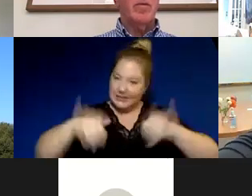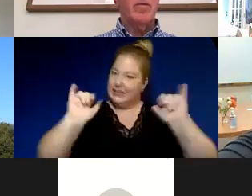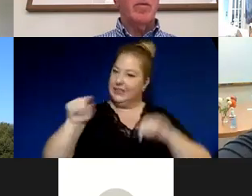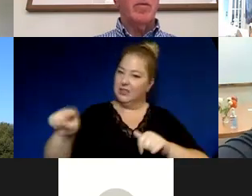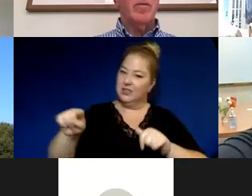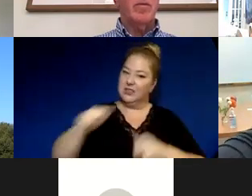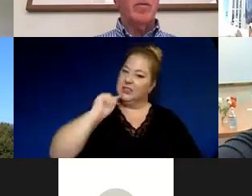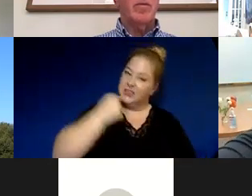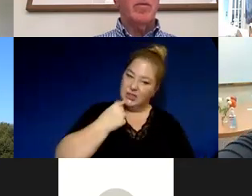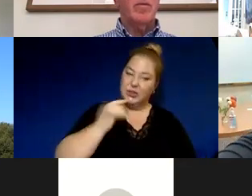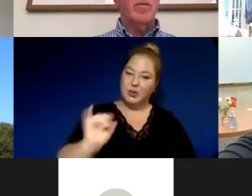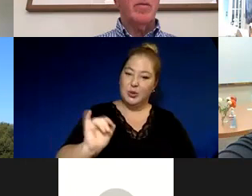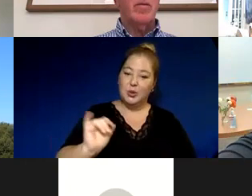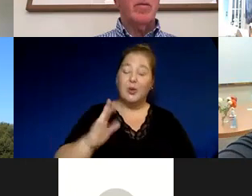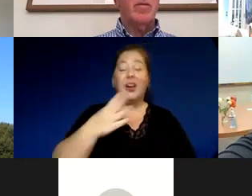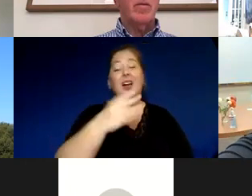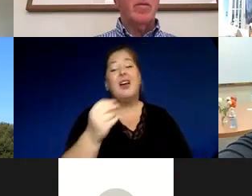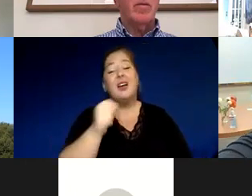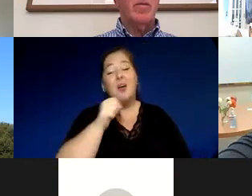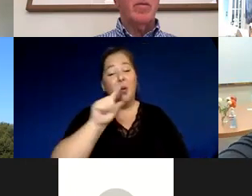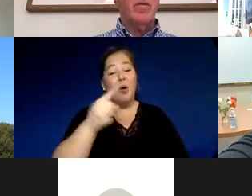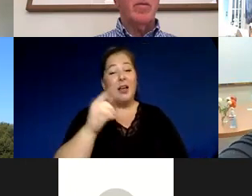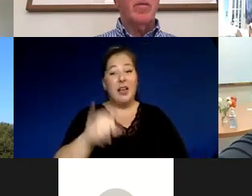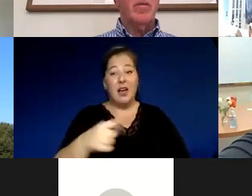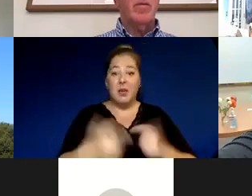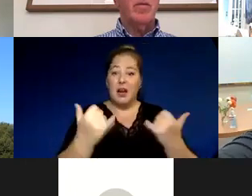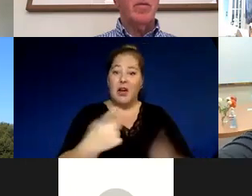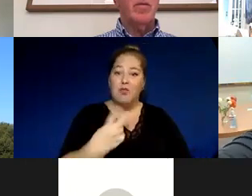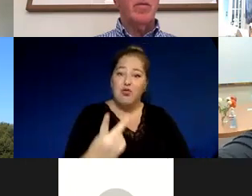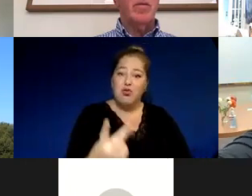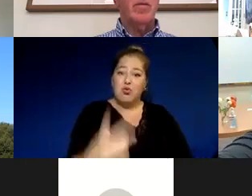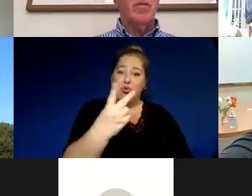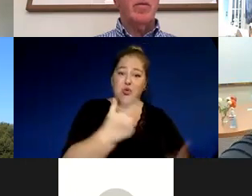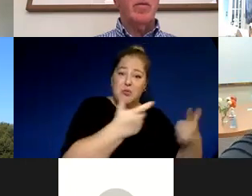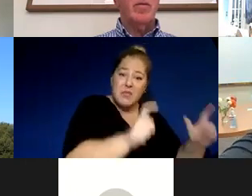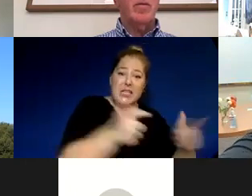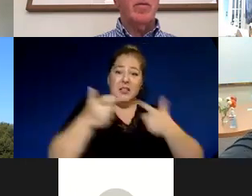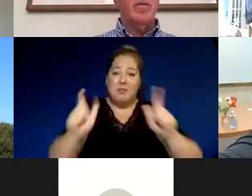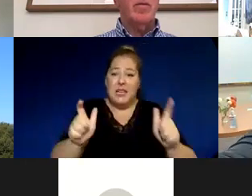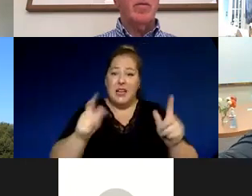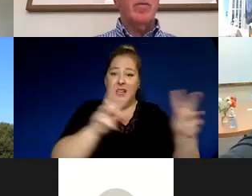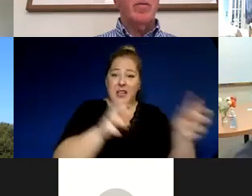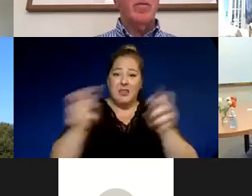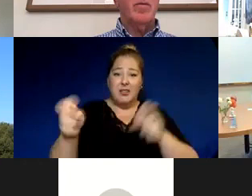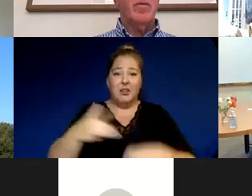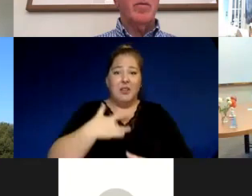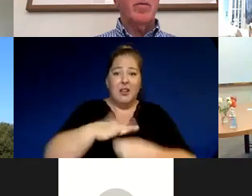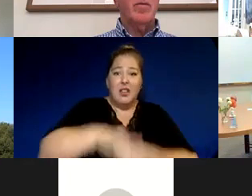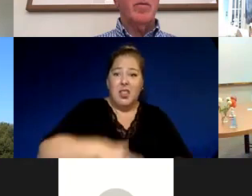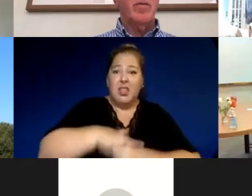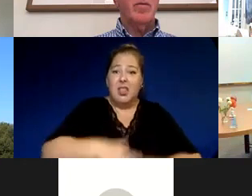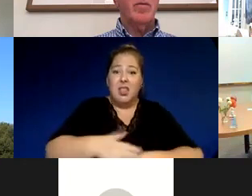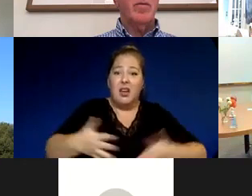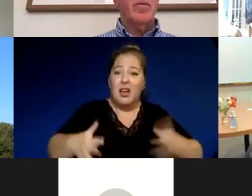ansiedad, pero no se olviden que ponerse mascarillas les puede ayudar a no enfermarse, pero también